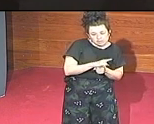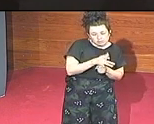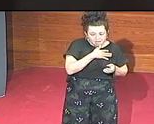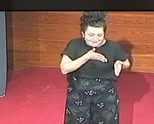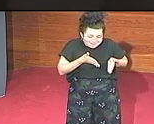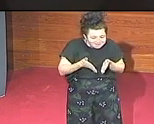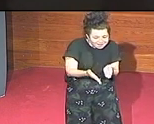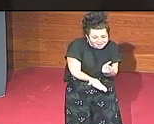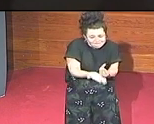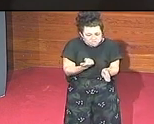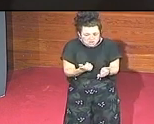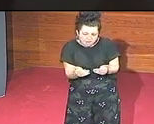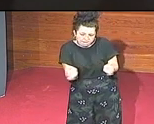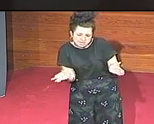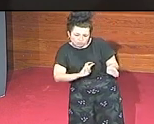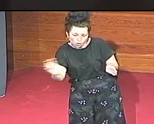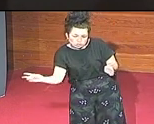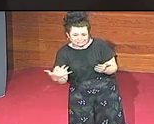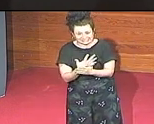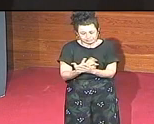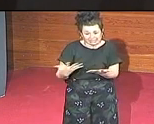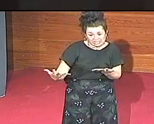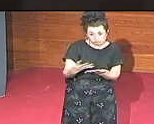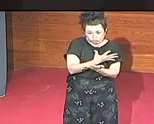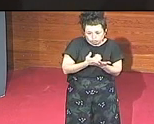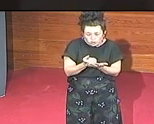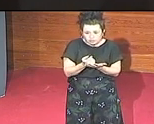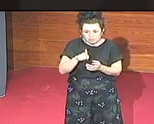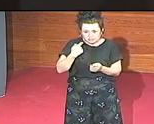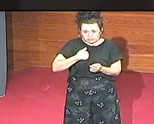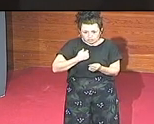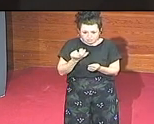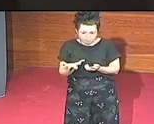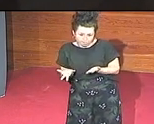y habían abierto en red y te explican todo y luego tuve sólo tienes que trasladarnos